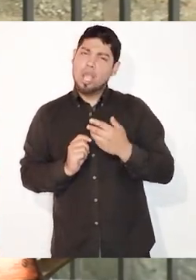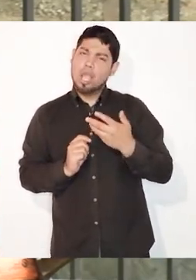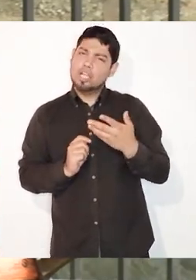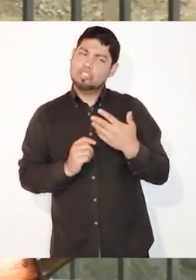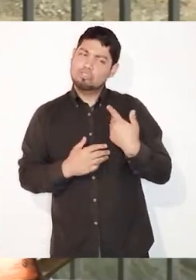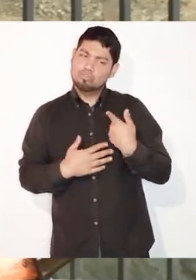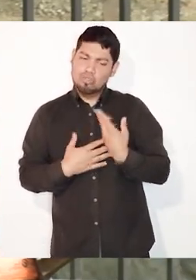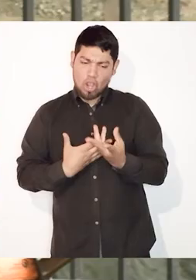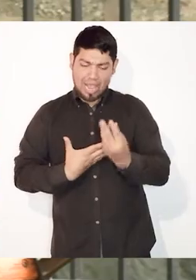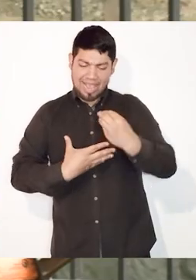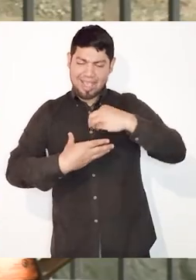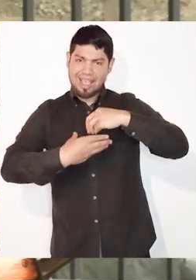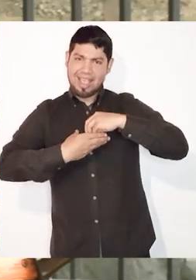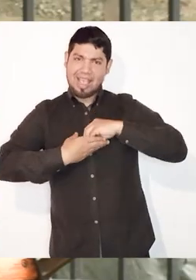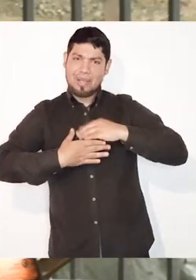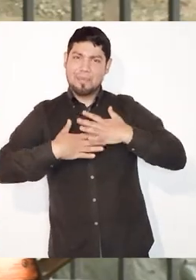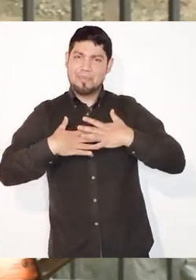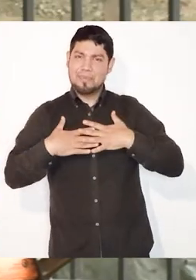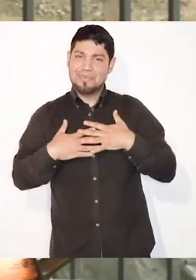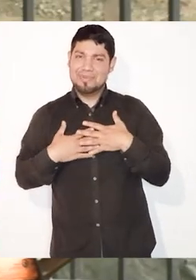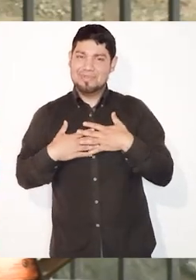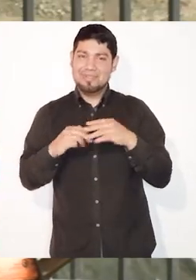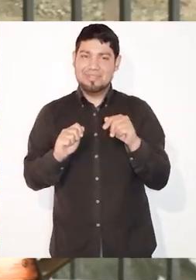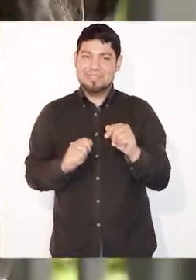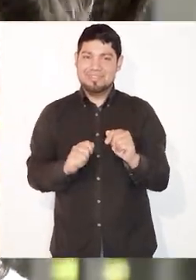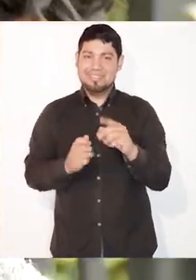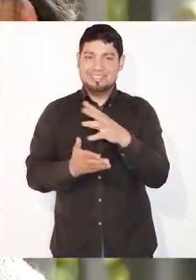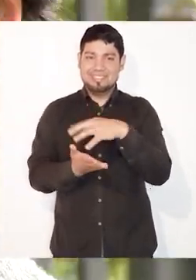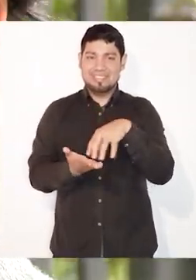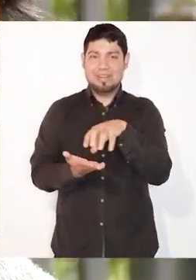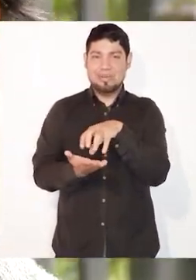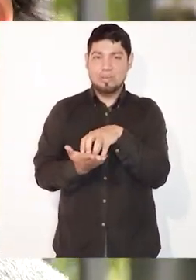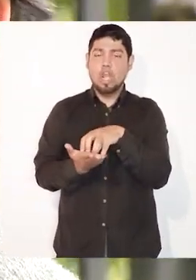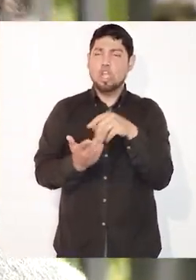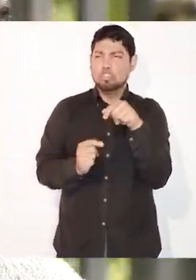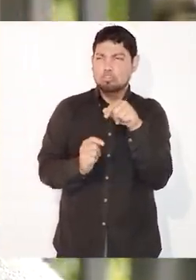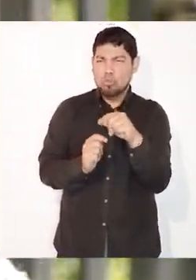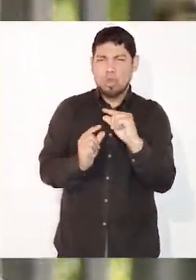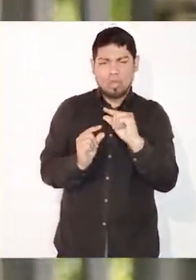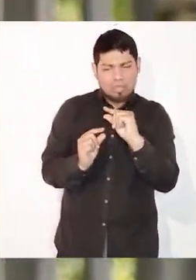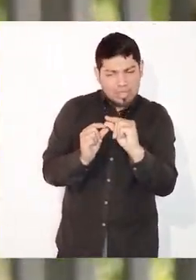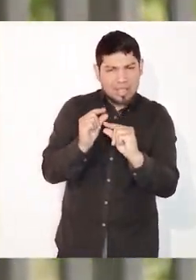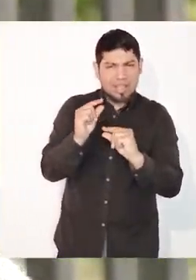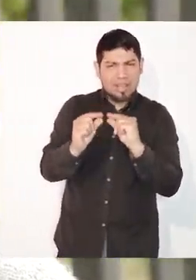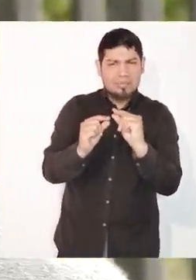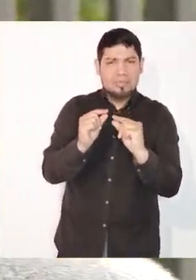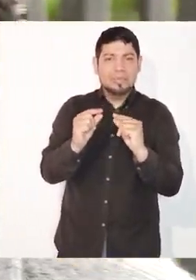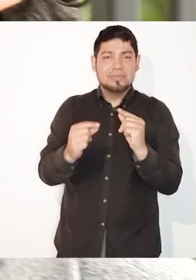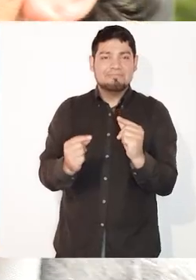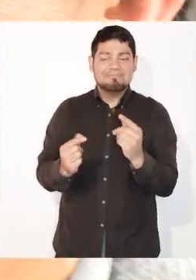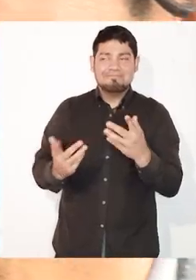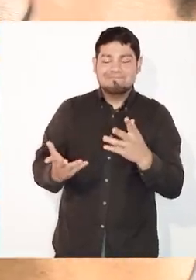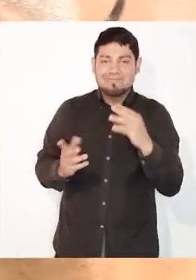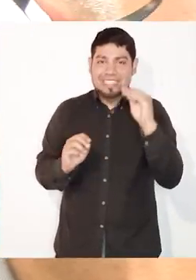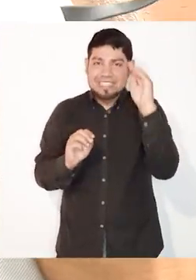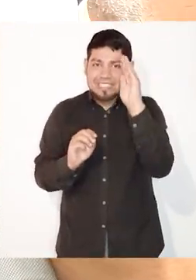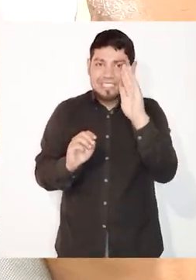surge como una suerte de territorio, como una suerte de paisaje en el que tengo que ir decodificando, que tengo que